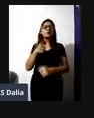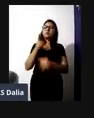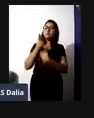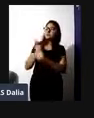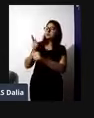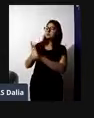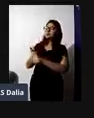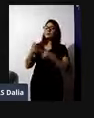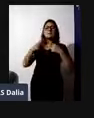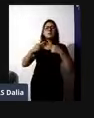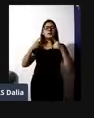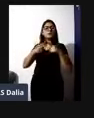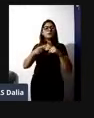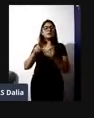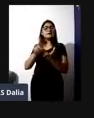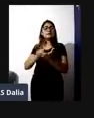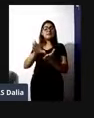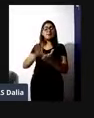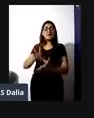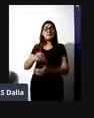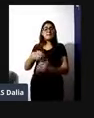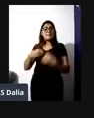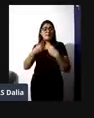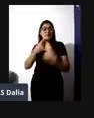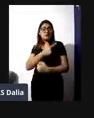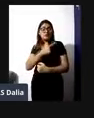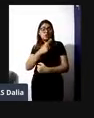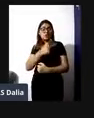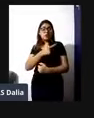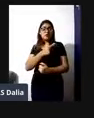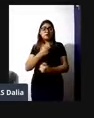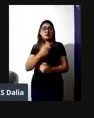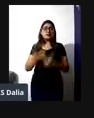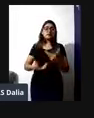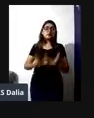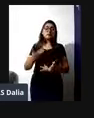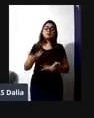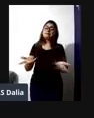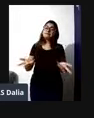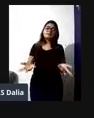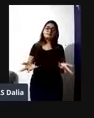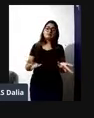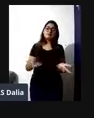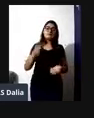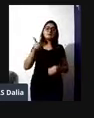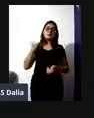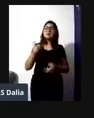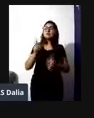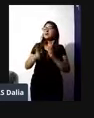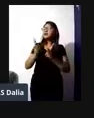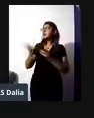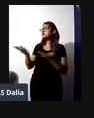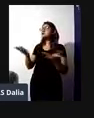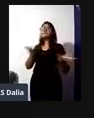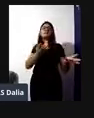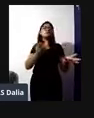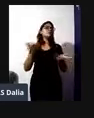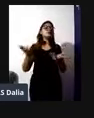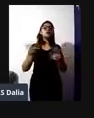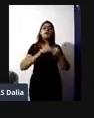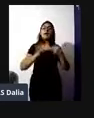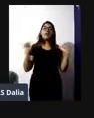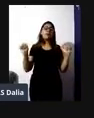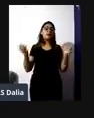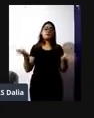que viven solas y que, pues bueno, no tienen ni con quién hablar, por ejemplo,